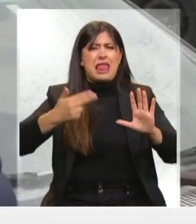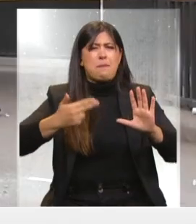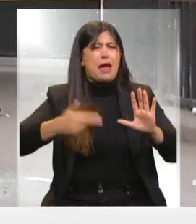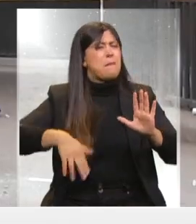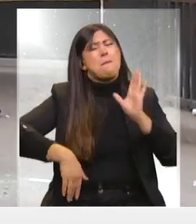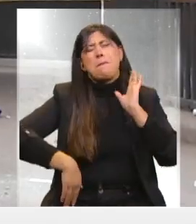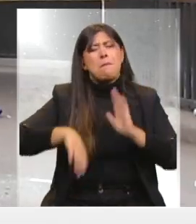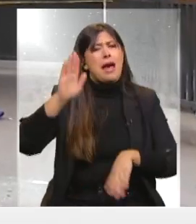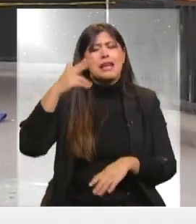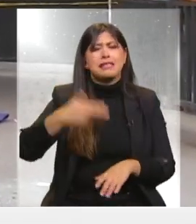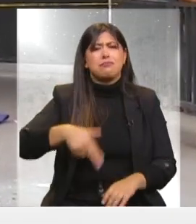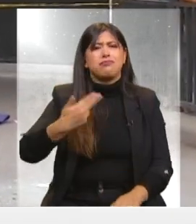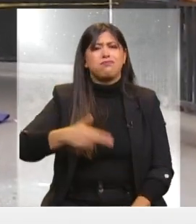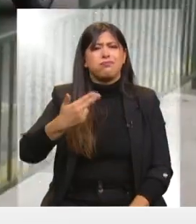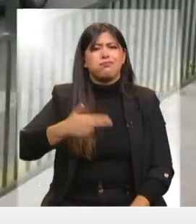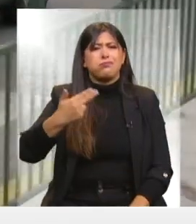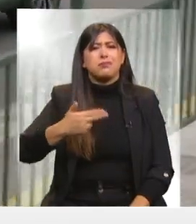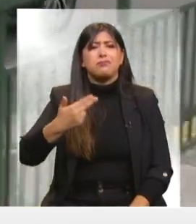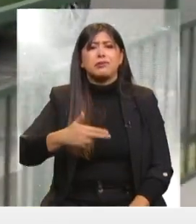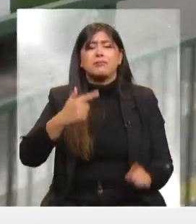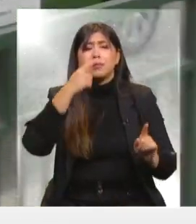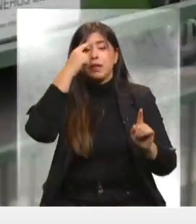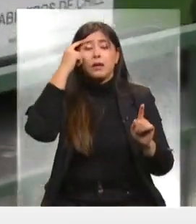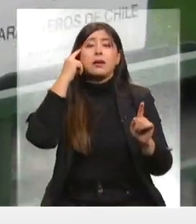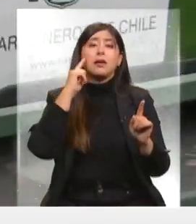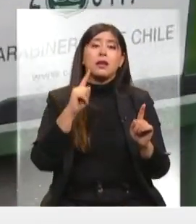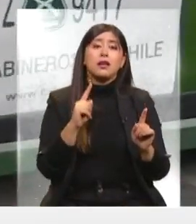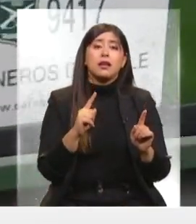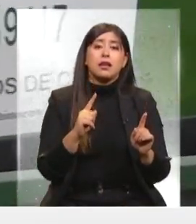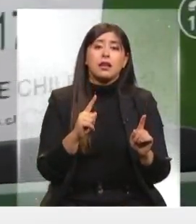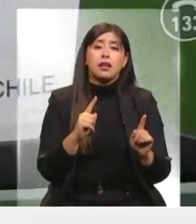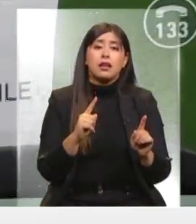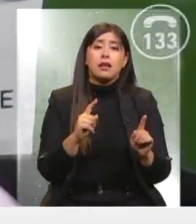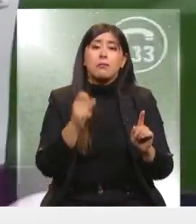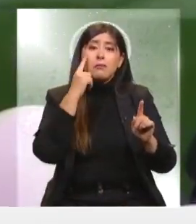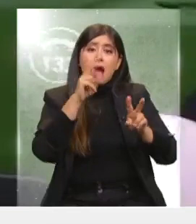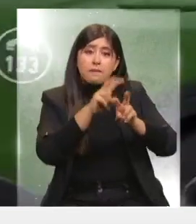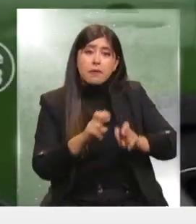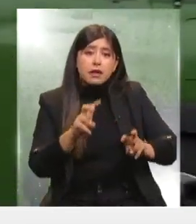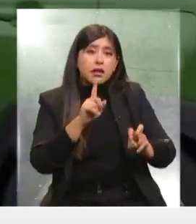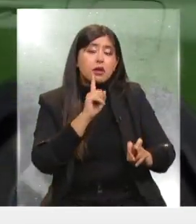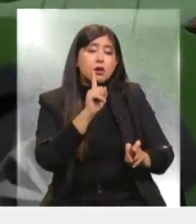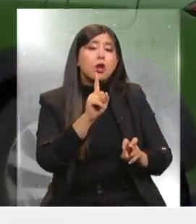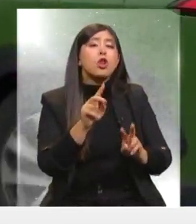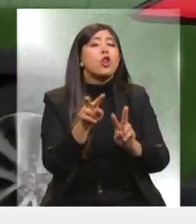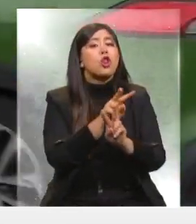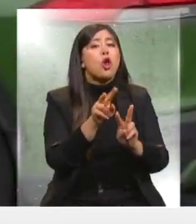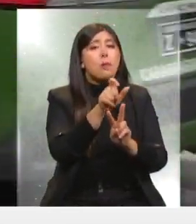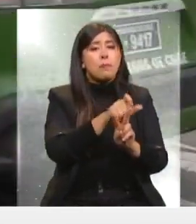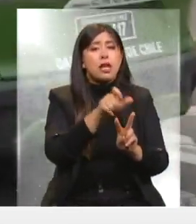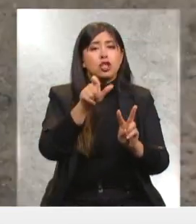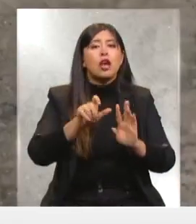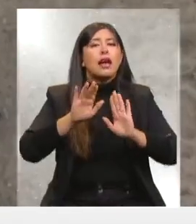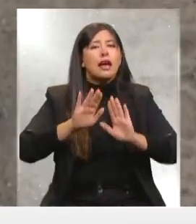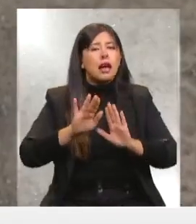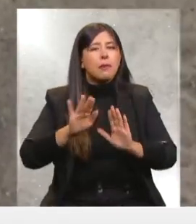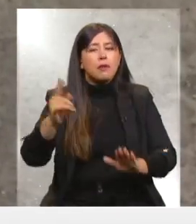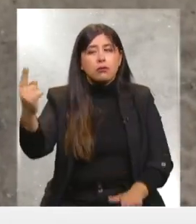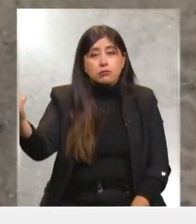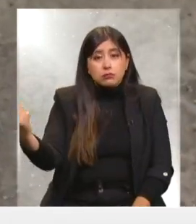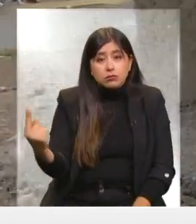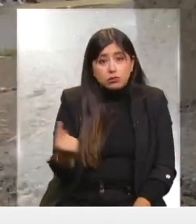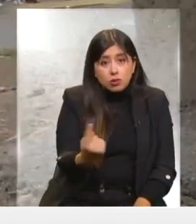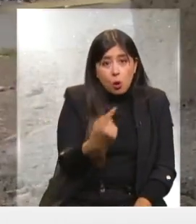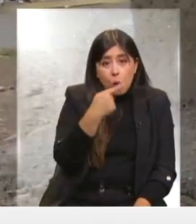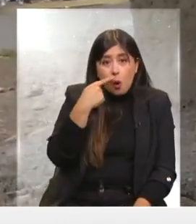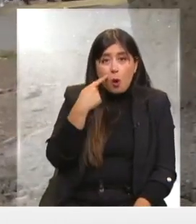Más de 10. Y fueron varios los disparos que percutaron. Las primeras diligencias arrojan que sería al menos dos sujetos que estaban esperando el momento de la